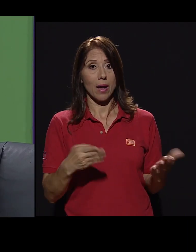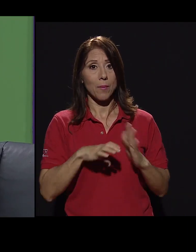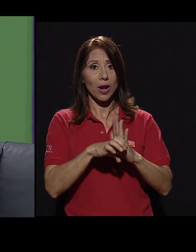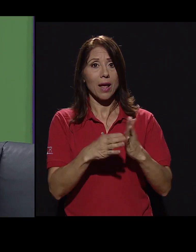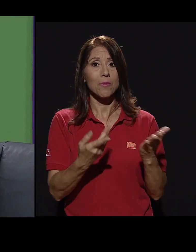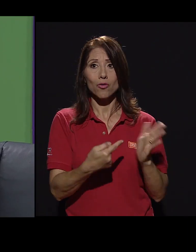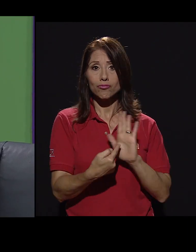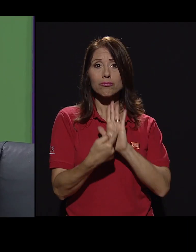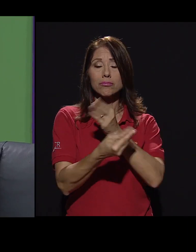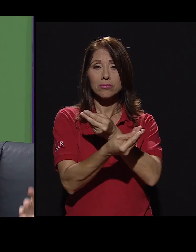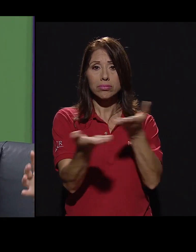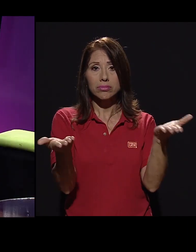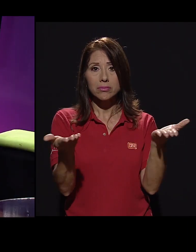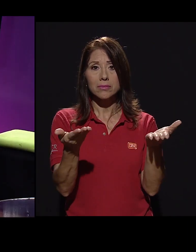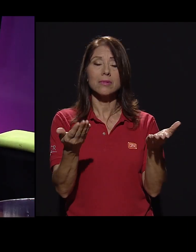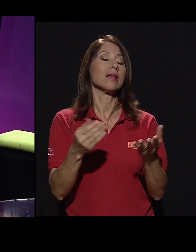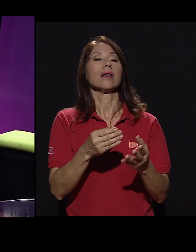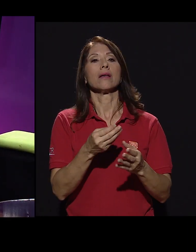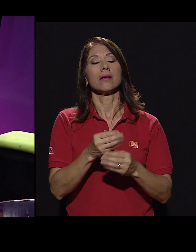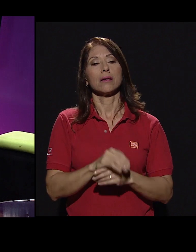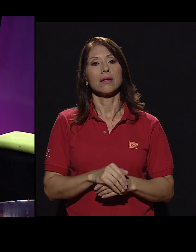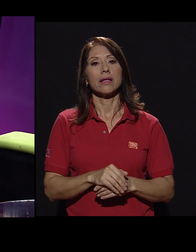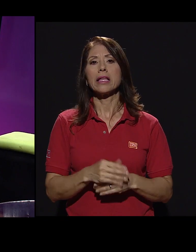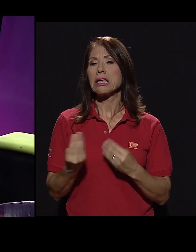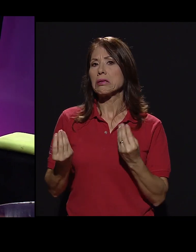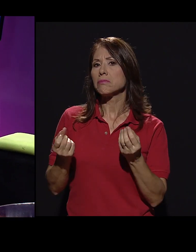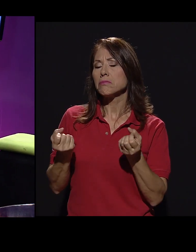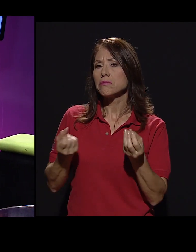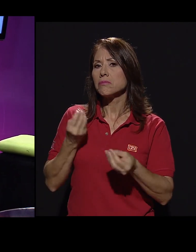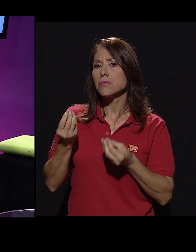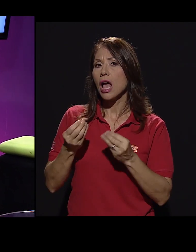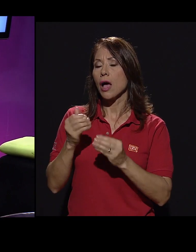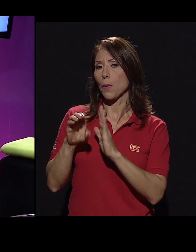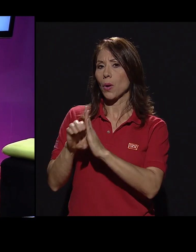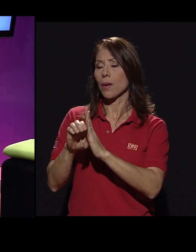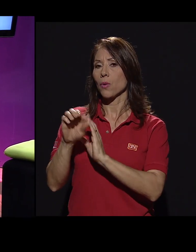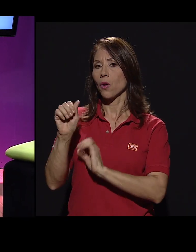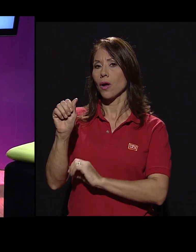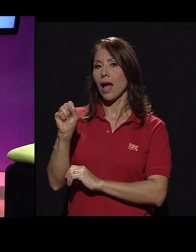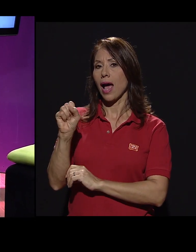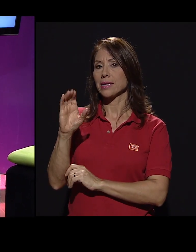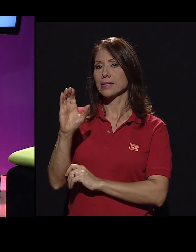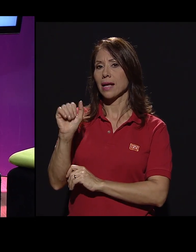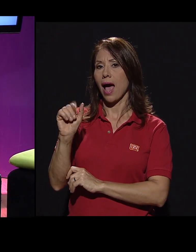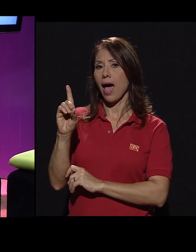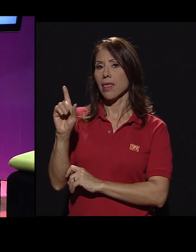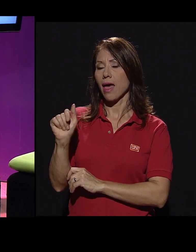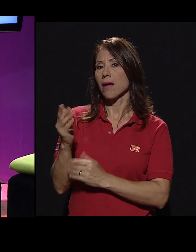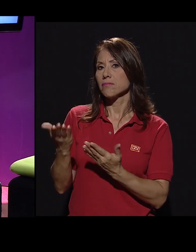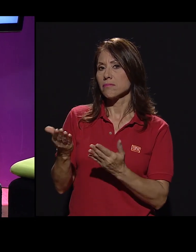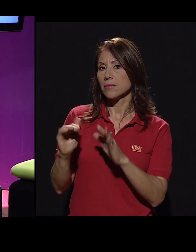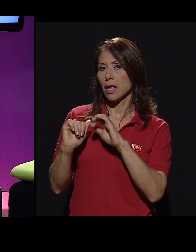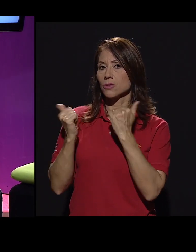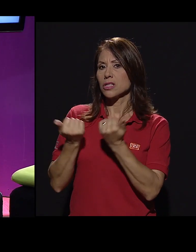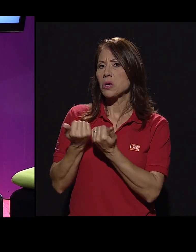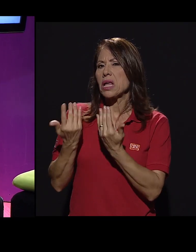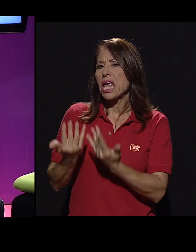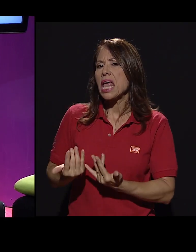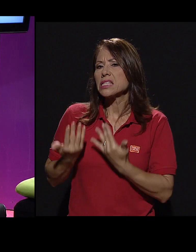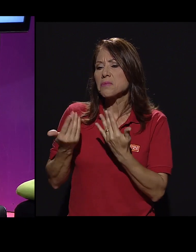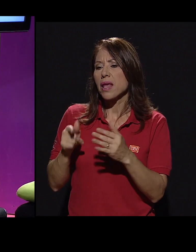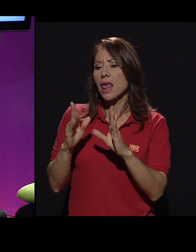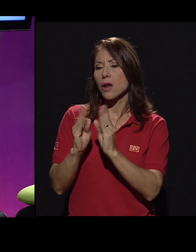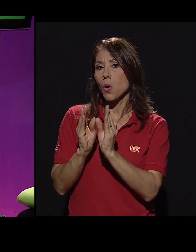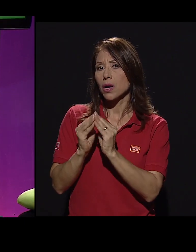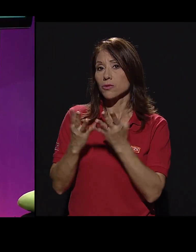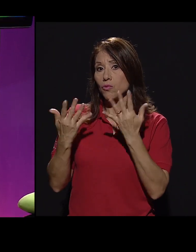mediática La parte de la seguridad social ¿Y Que espera Por ejemplo Azcada De este congreso